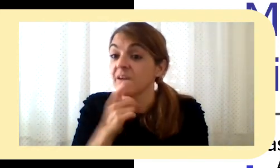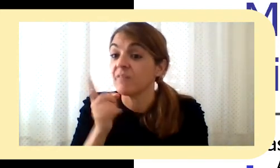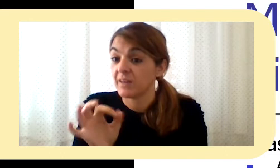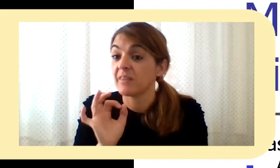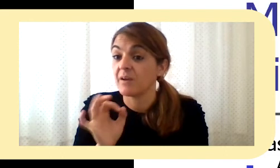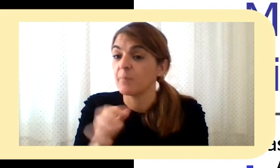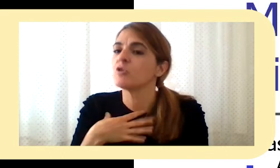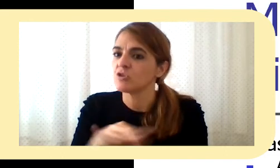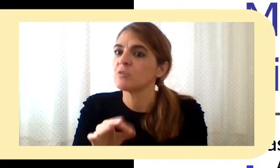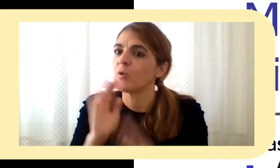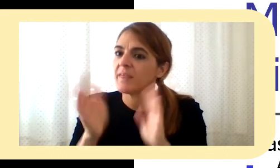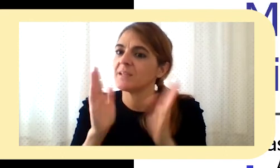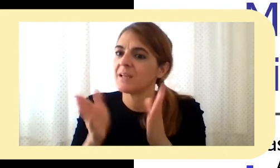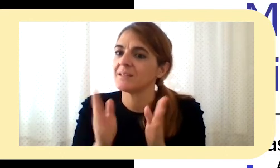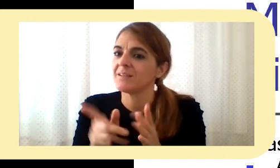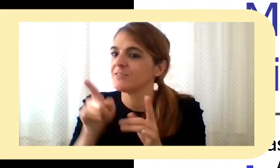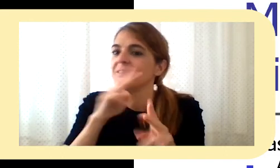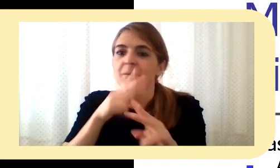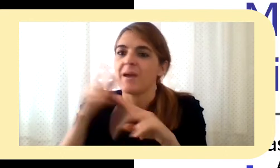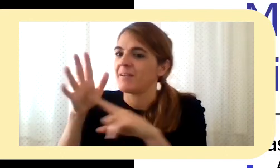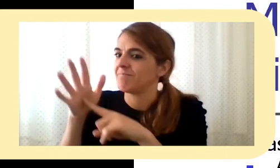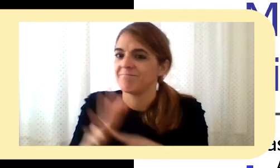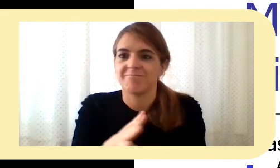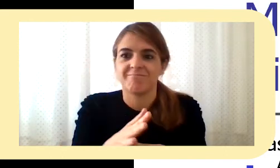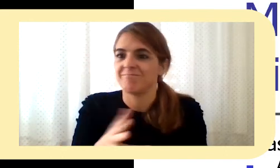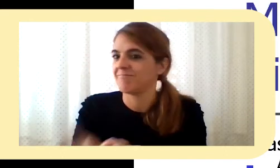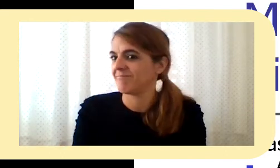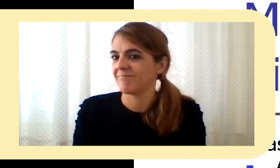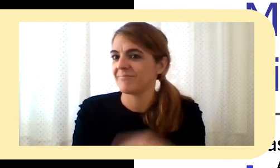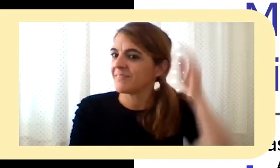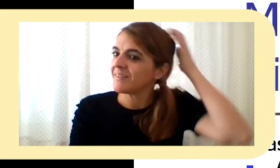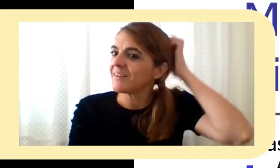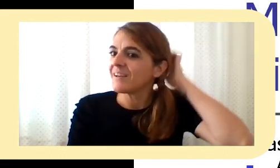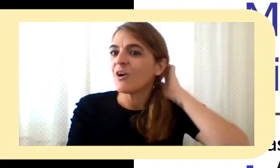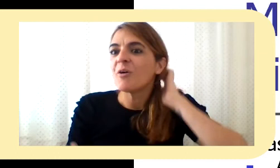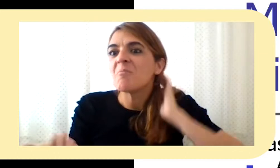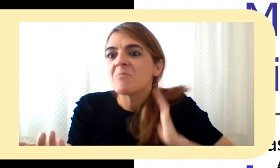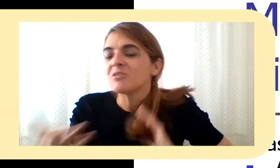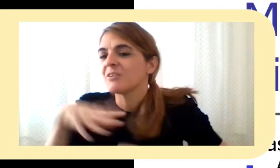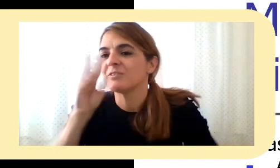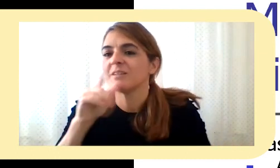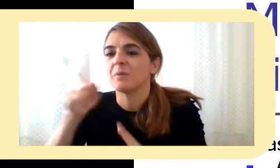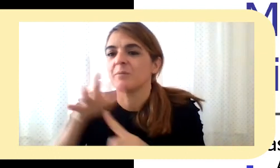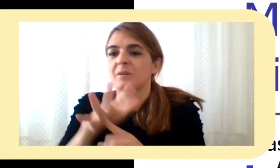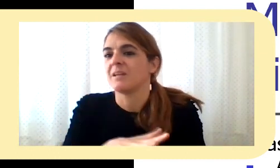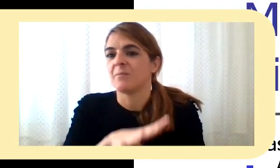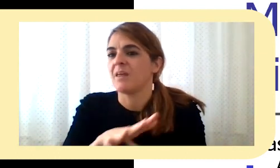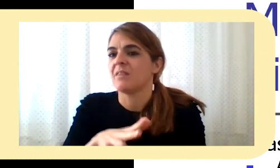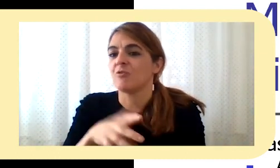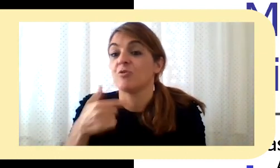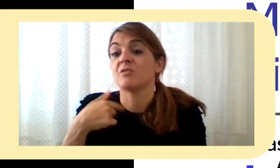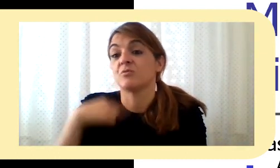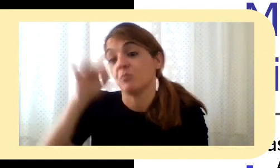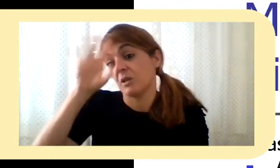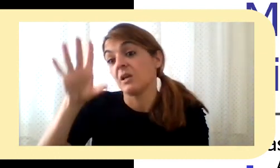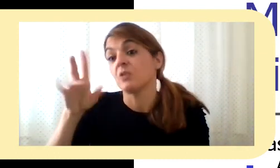una discriminación, como si las tuberculosas no pudieran hacer no sé qué, se tiene que tratar una enfermedad. Pues ahora he visto que en la policía,